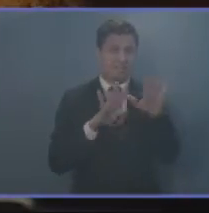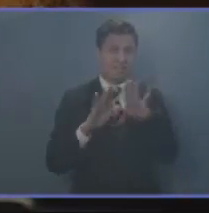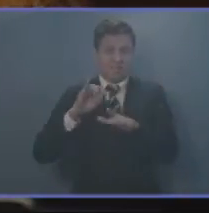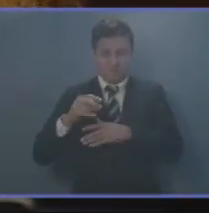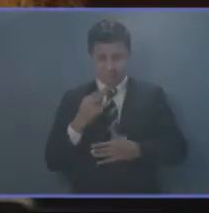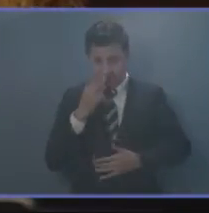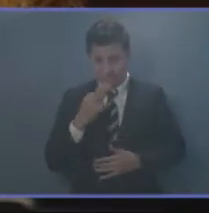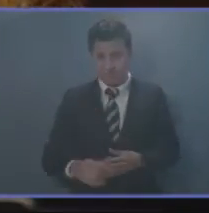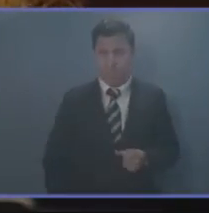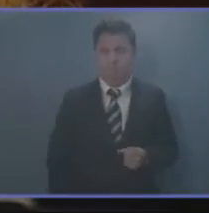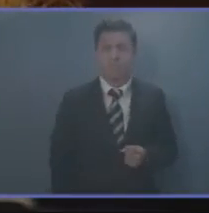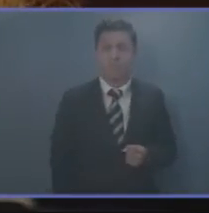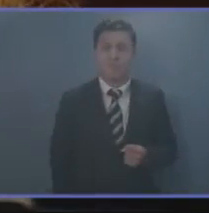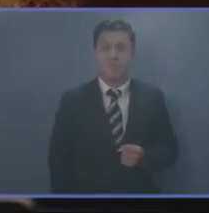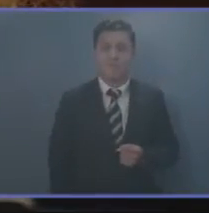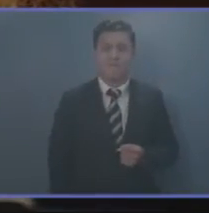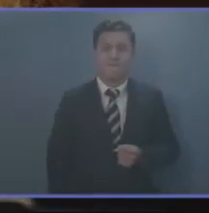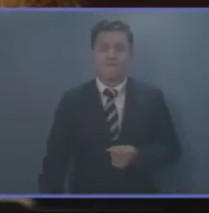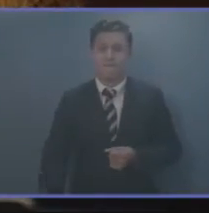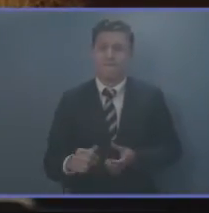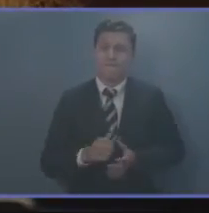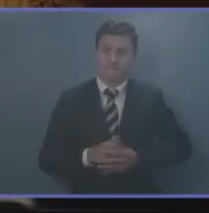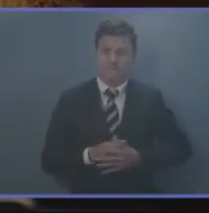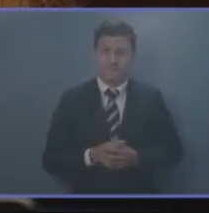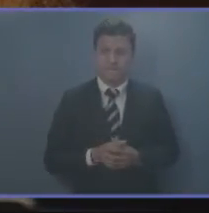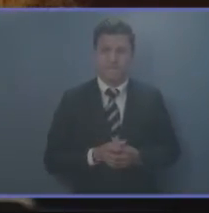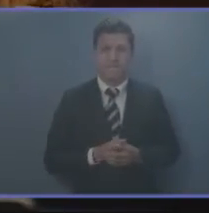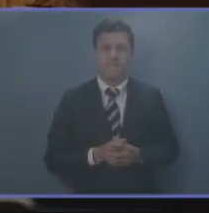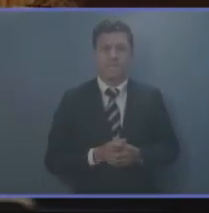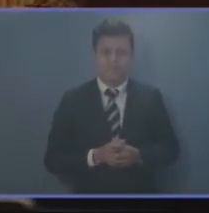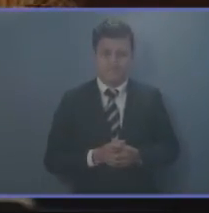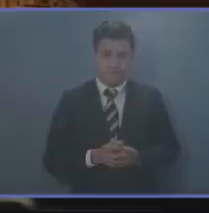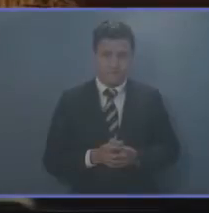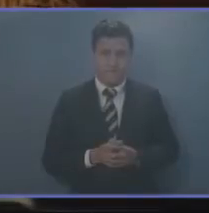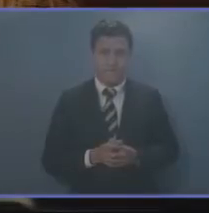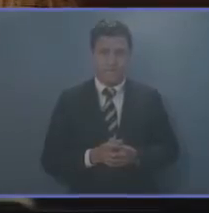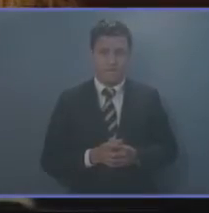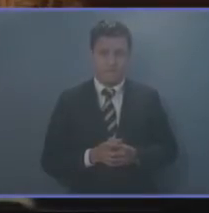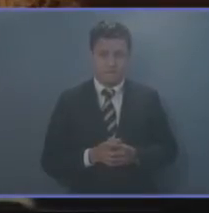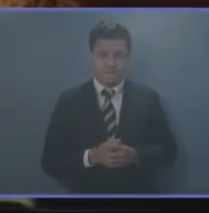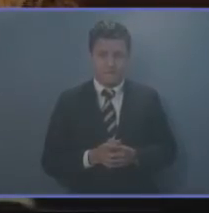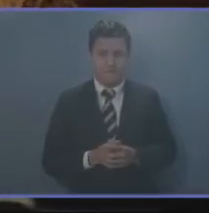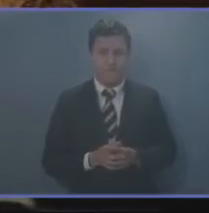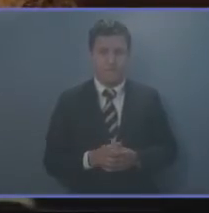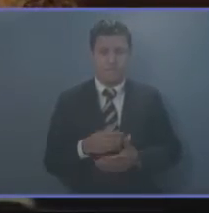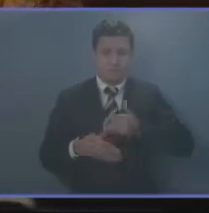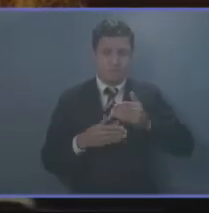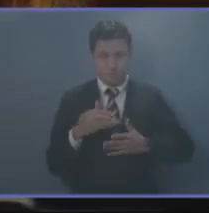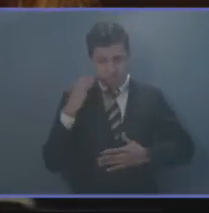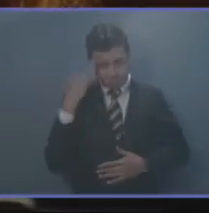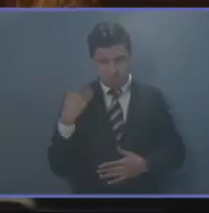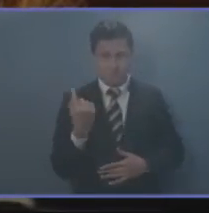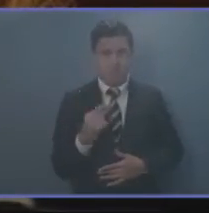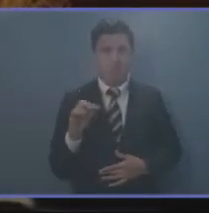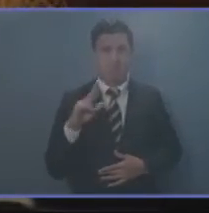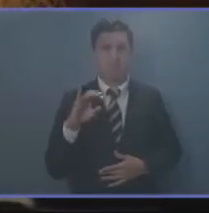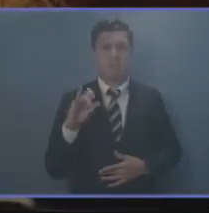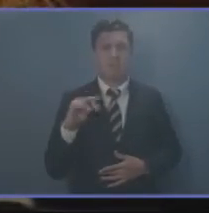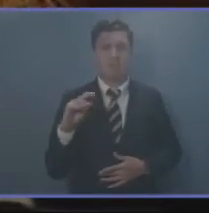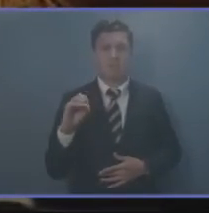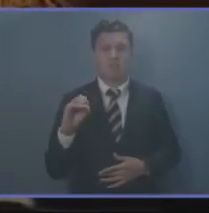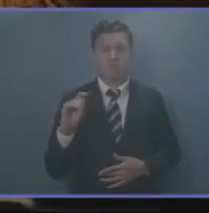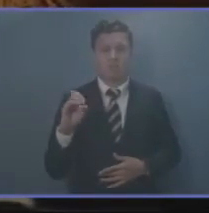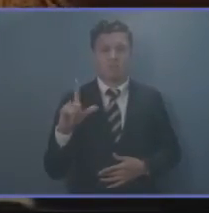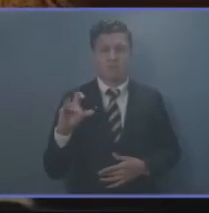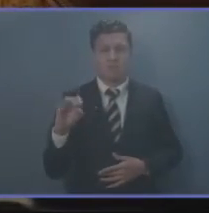de 2017 solicitó al Consejo Criminológico Nacional informe de conducta de la señora Reina Ofelia Rivera Cortés, sentenciada